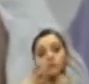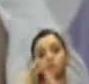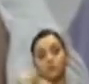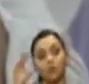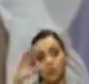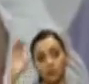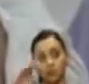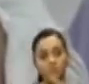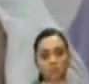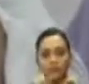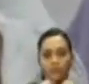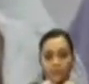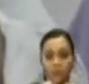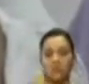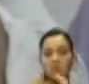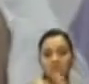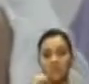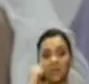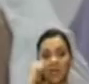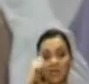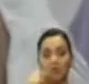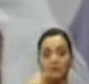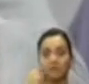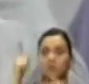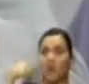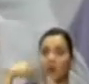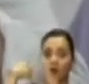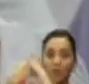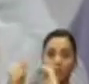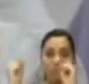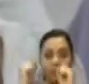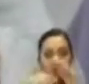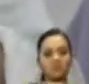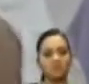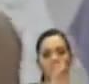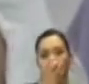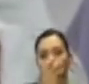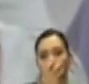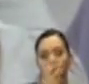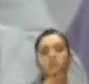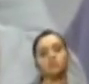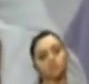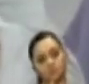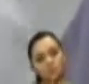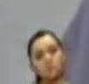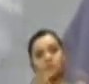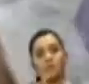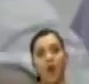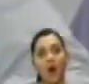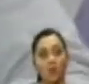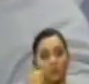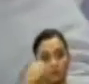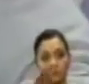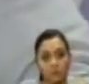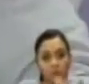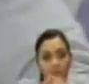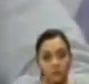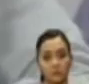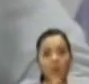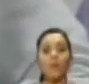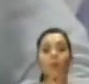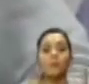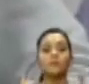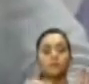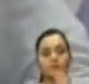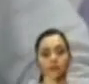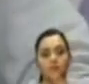costa mantienen la aireación, mantienen un clima agradable al interior, ¿no? Las aulas de primer nivel. Como ustedes ven, también tenemos